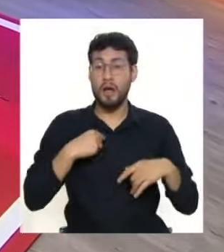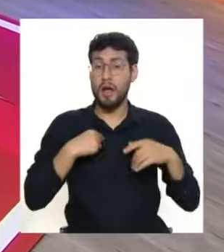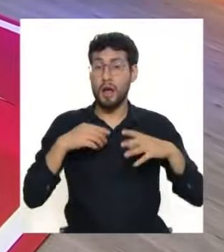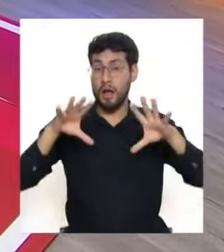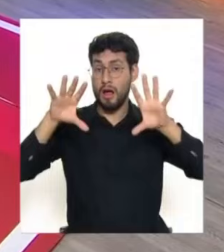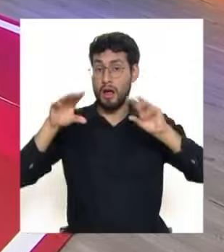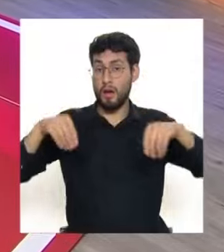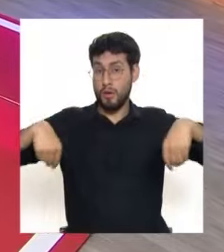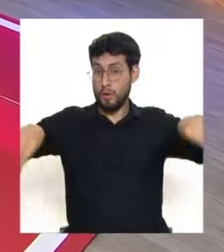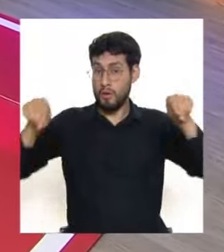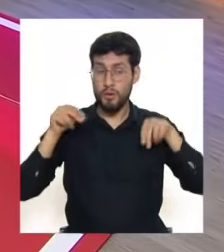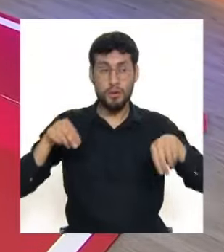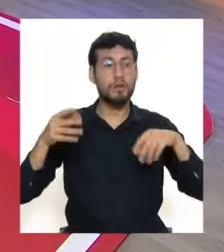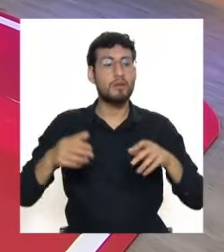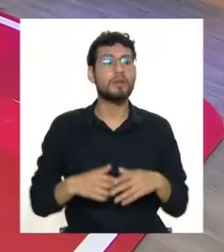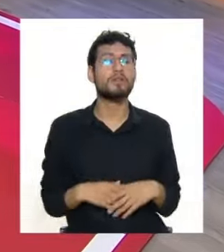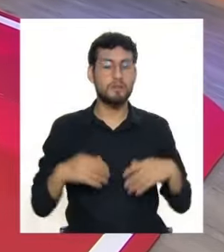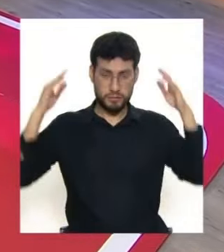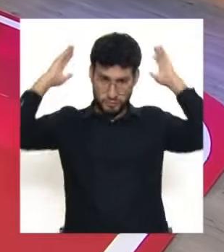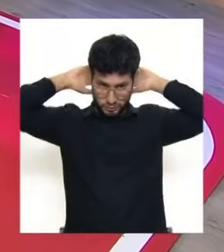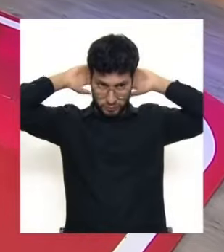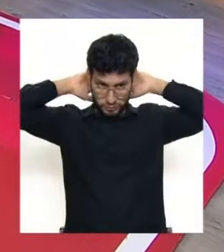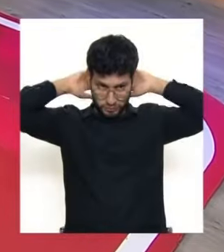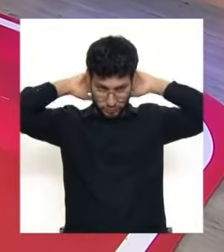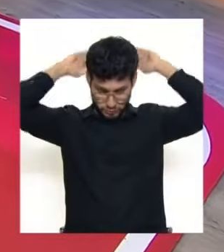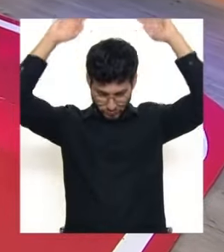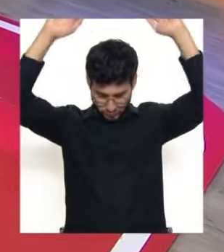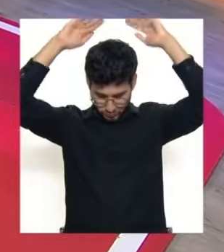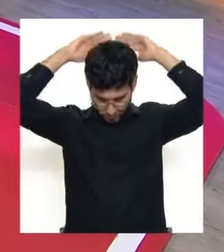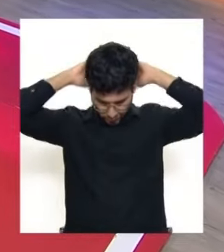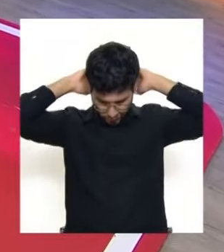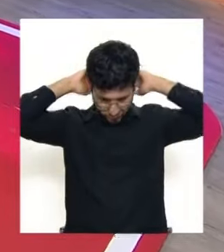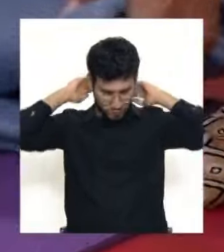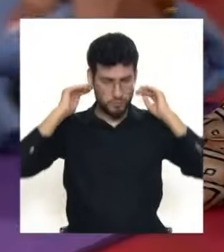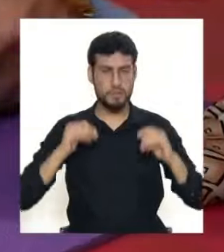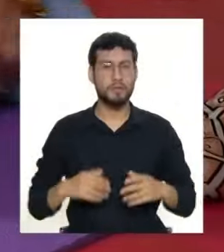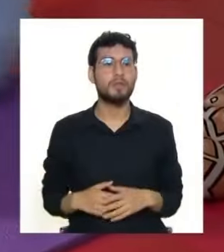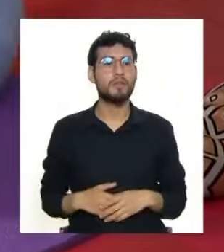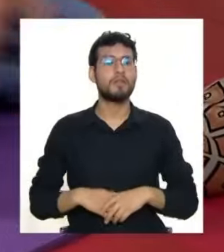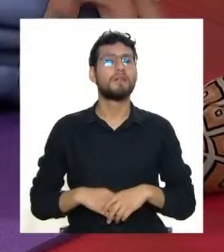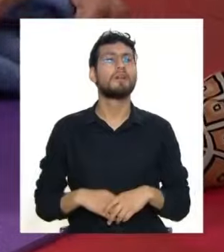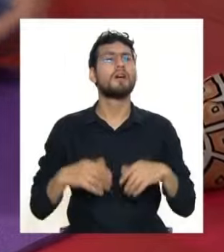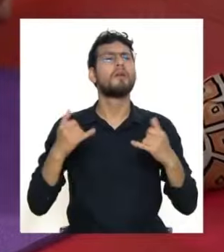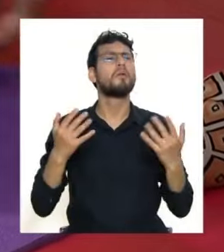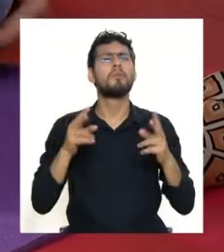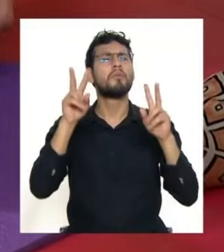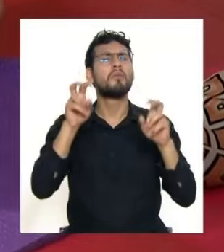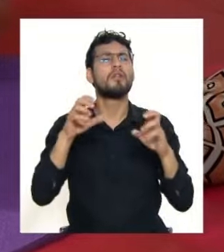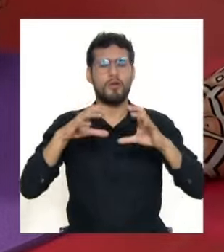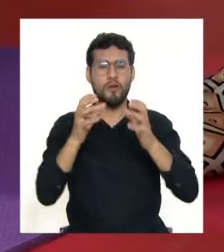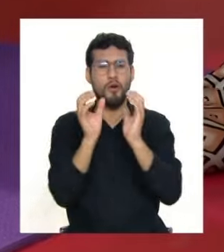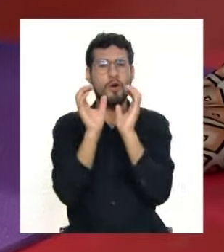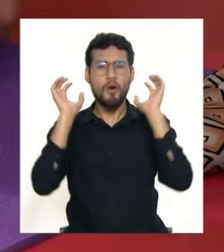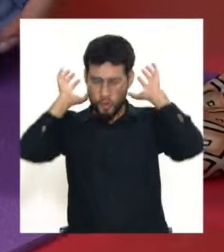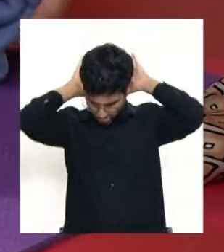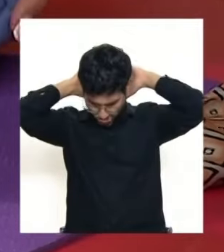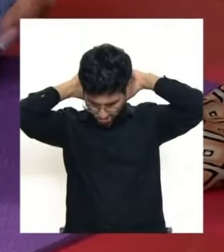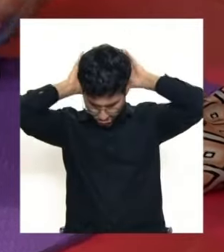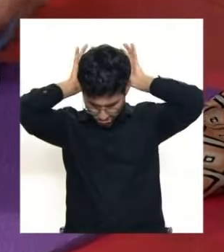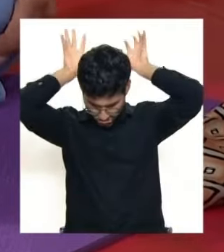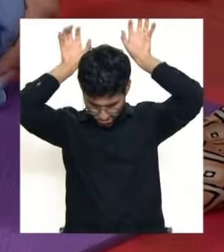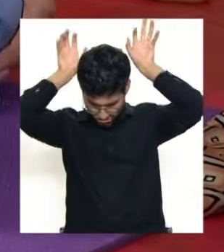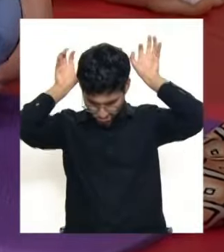y voy a ponerla debajo de la cabeza. Levantamos la cabeza y vamos a hacer como un nidito.